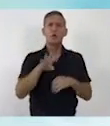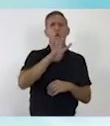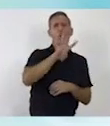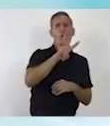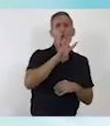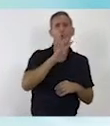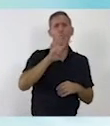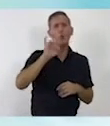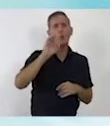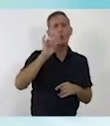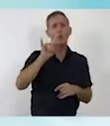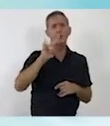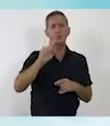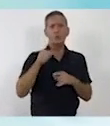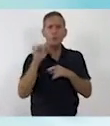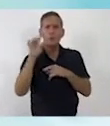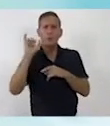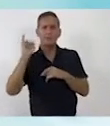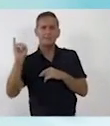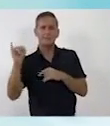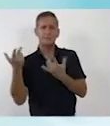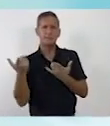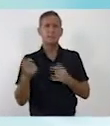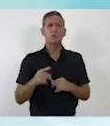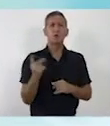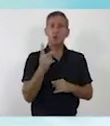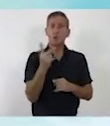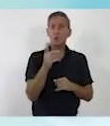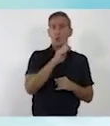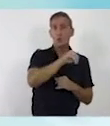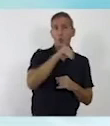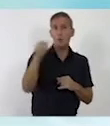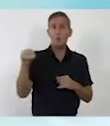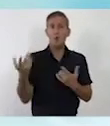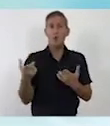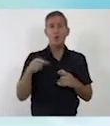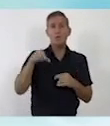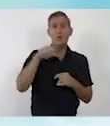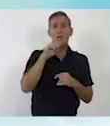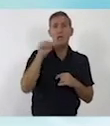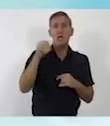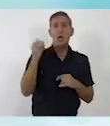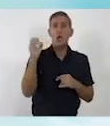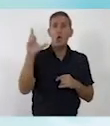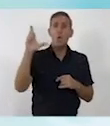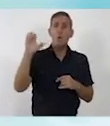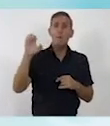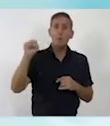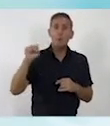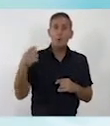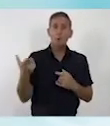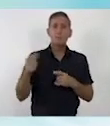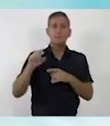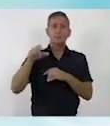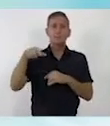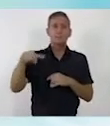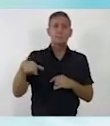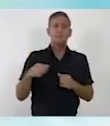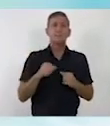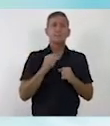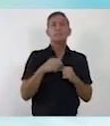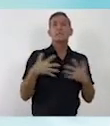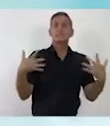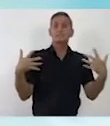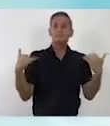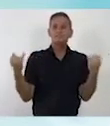49,6, porque estamos hablando de que se obtienen 2 moles de cloruro de hidrógeno. Fíjense que arriba sí es 24,8 porque es que coincide el volumen de